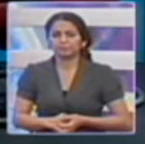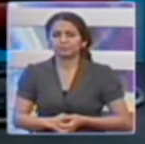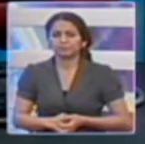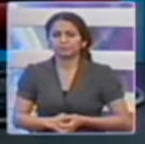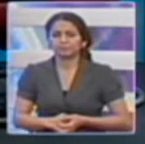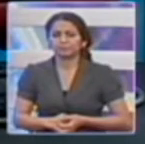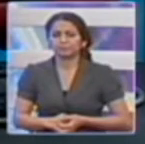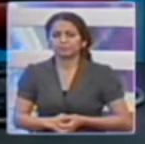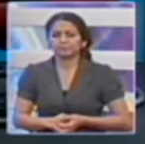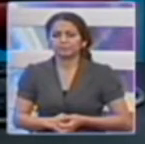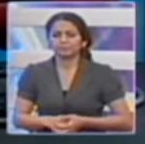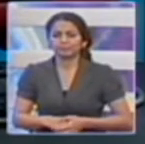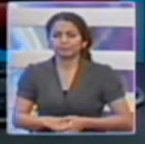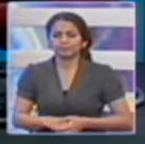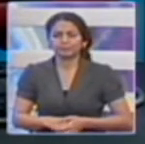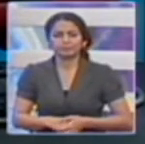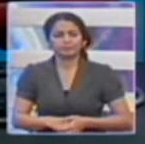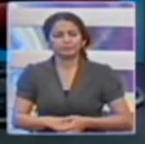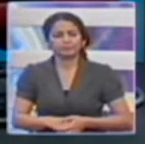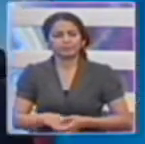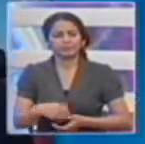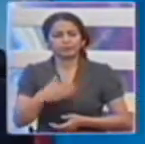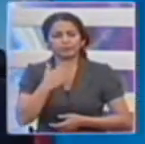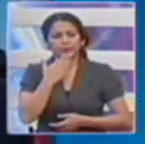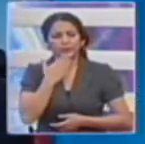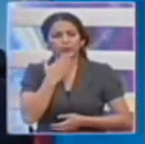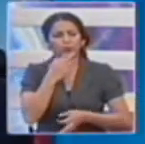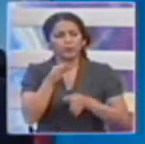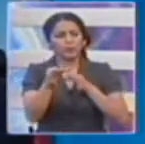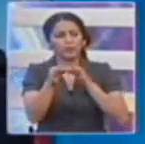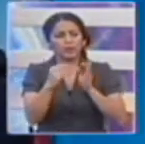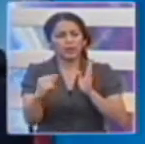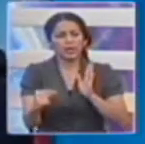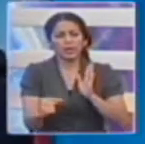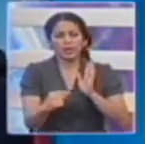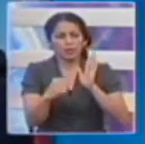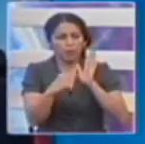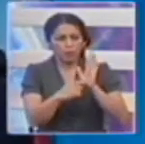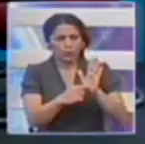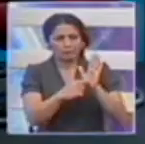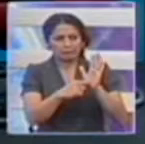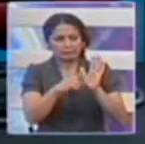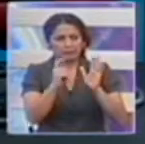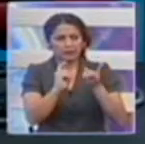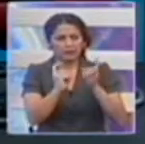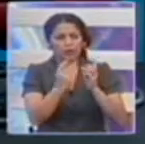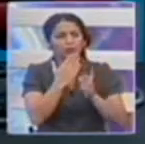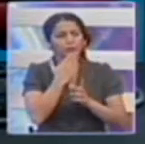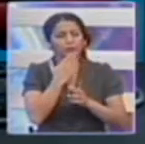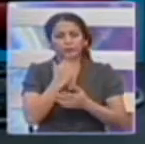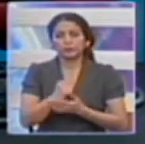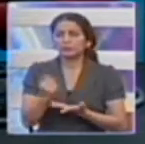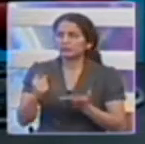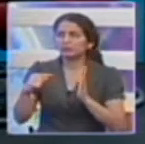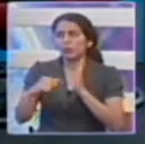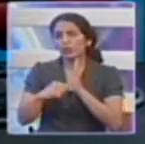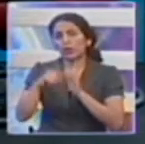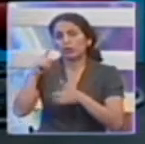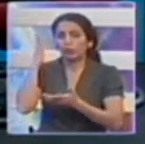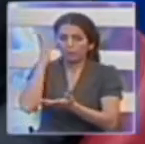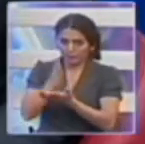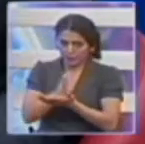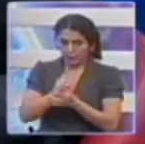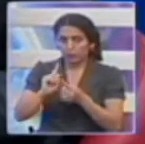vida de los ciudadanos. Cuando habla de carga impositiva, ¿qué es lo que hay que hacer ahí? ¿Eliminar algunos impuestos? Eliminar algunos impuestos, otros